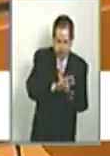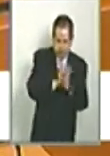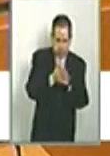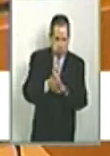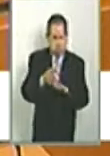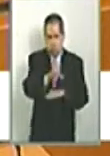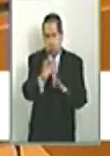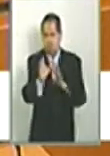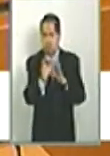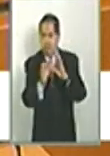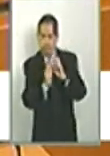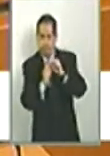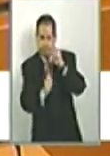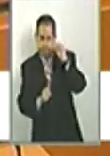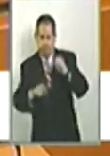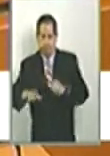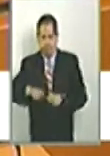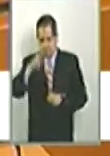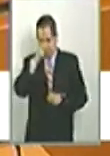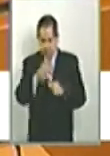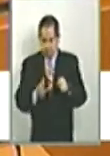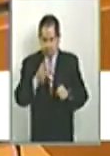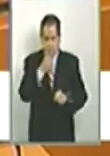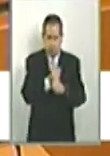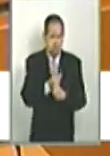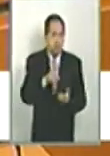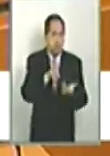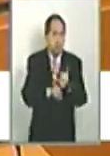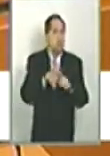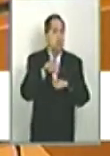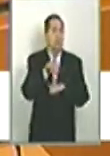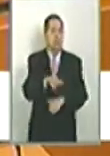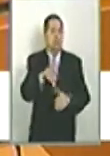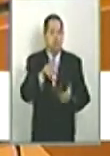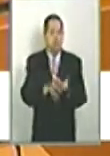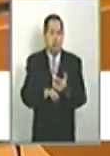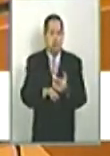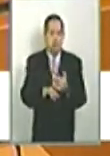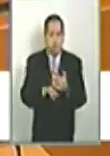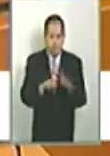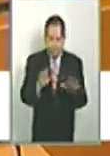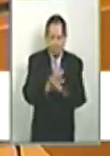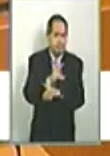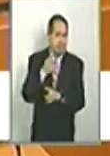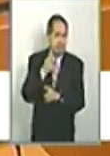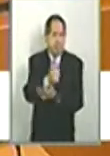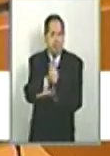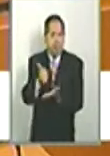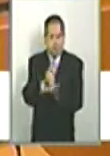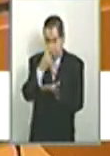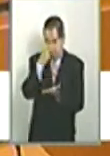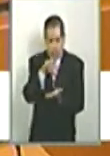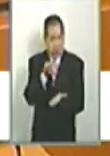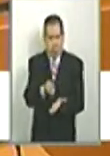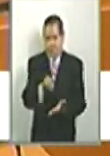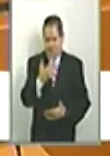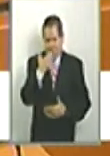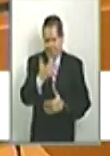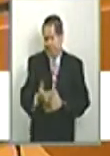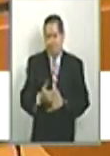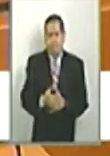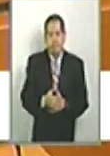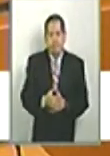a la Constitución Política de los Estados Unidos Mexicanos en materia de reforma política de la Ciudad de México,